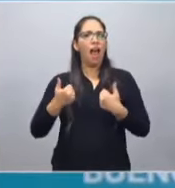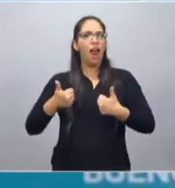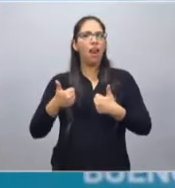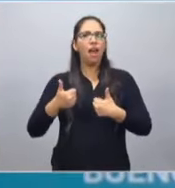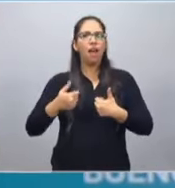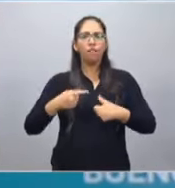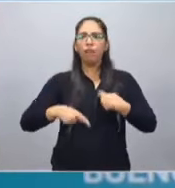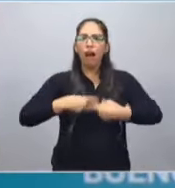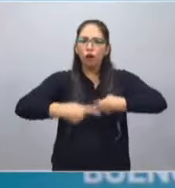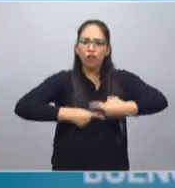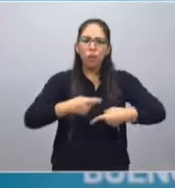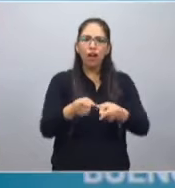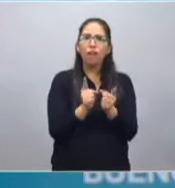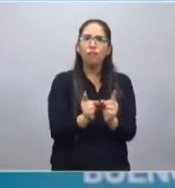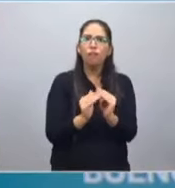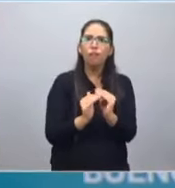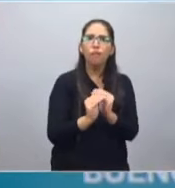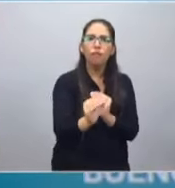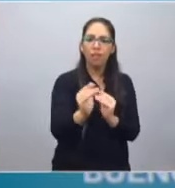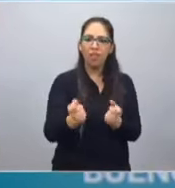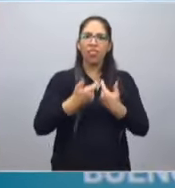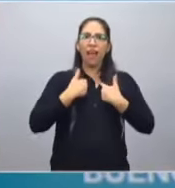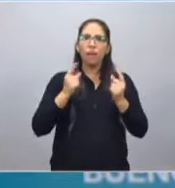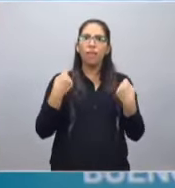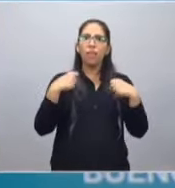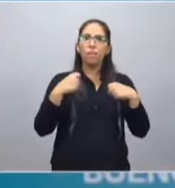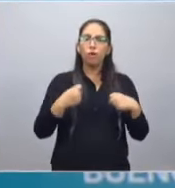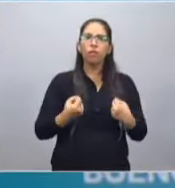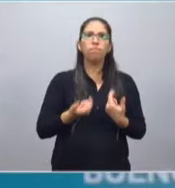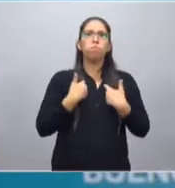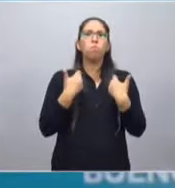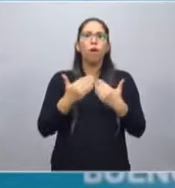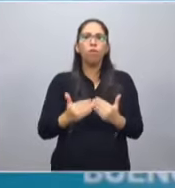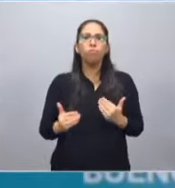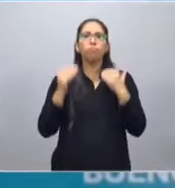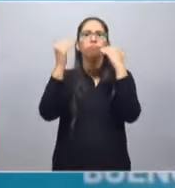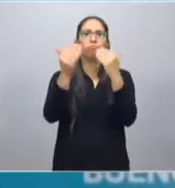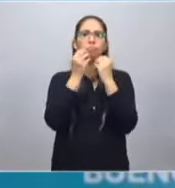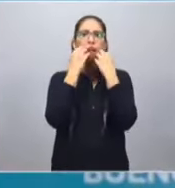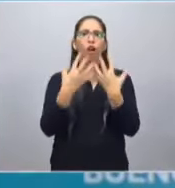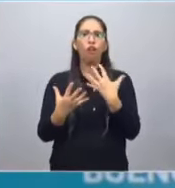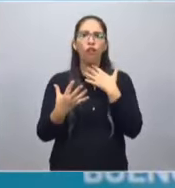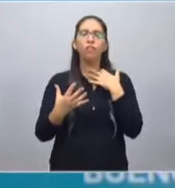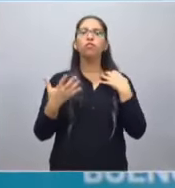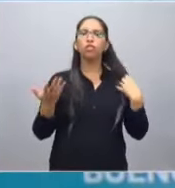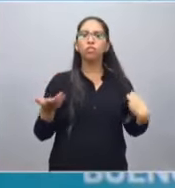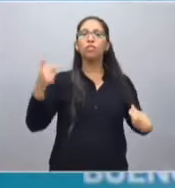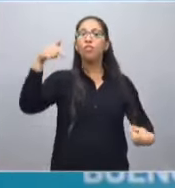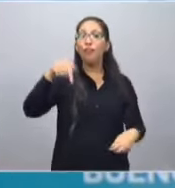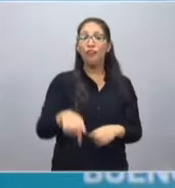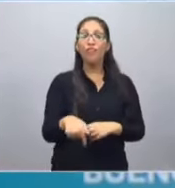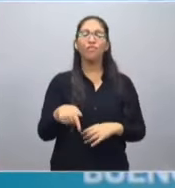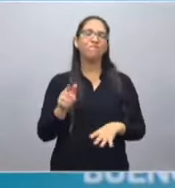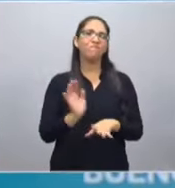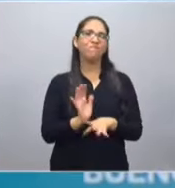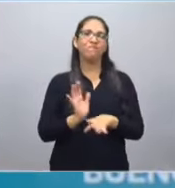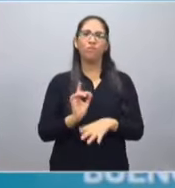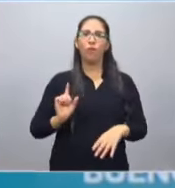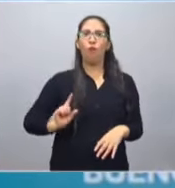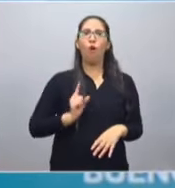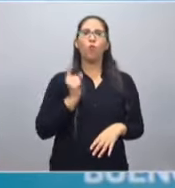Constancia la posibilidad de superarse por eso para nosotros hoy es Es un honor y un